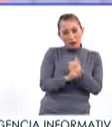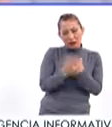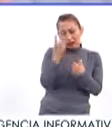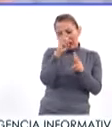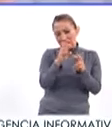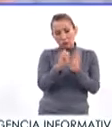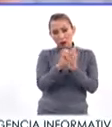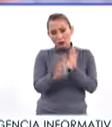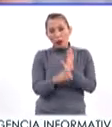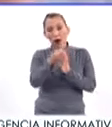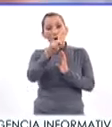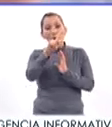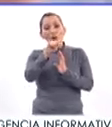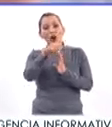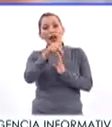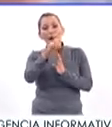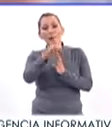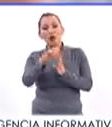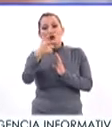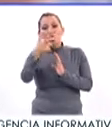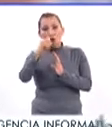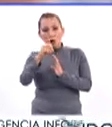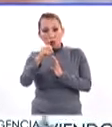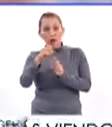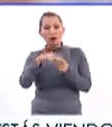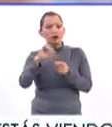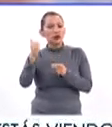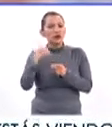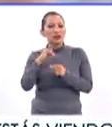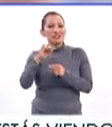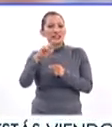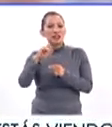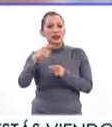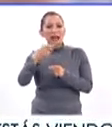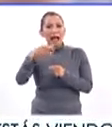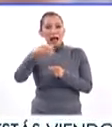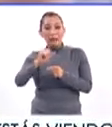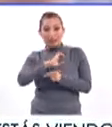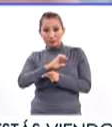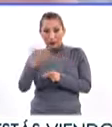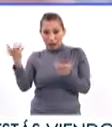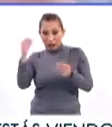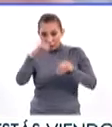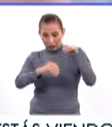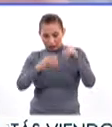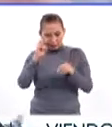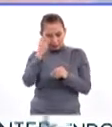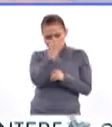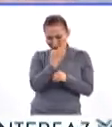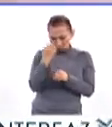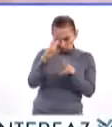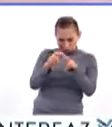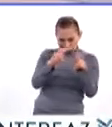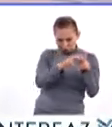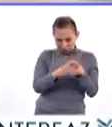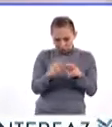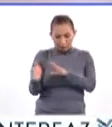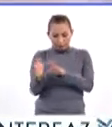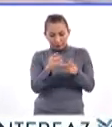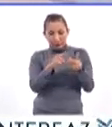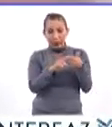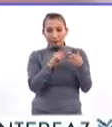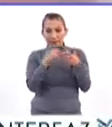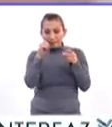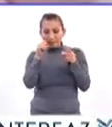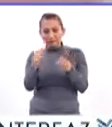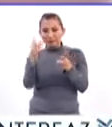analizamos el caso Pokémon Go y un videojuego Serious Games hecho en España. Y bueno, esa es una parte. La segunda